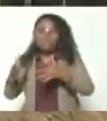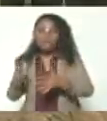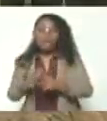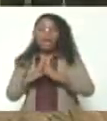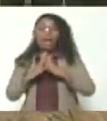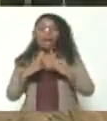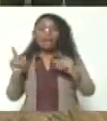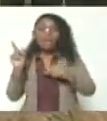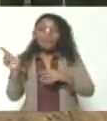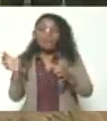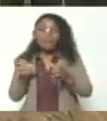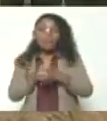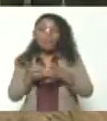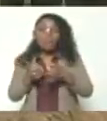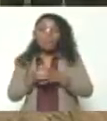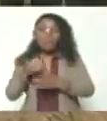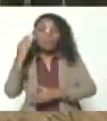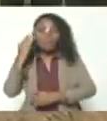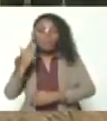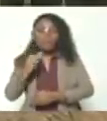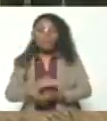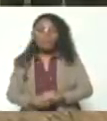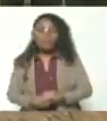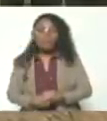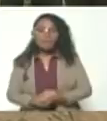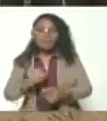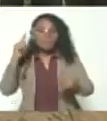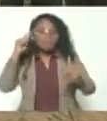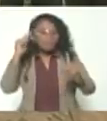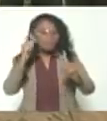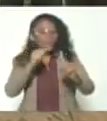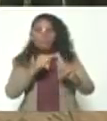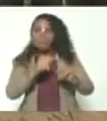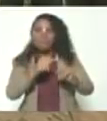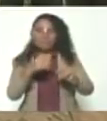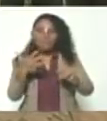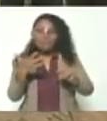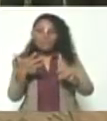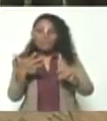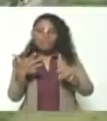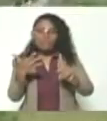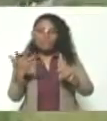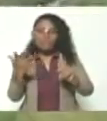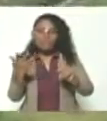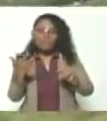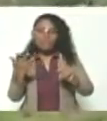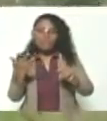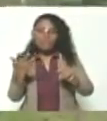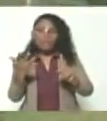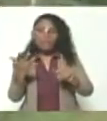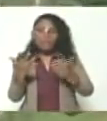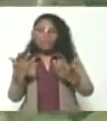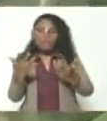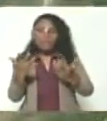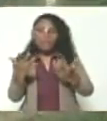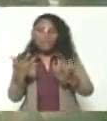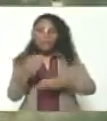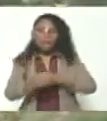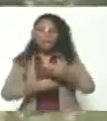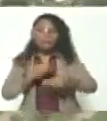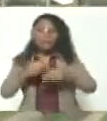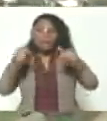toda esta banda paramilitar. Sus objetivos, mi comandante en jefe, era desde